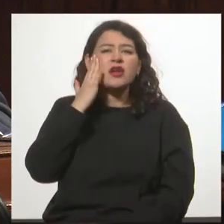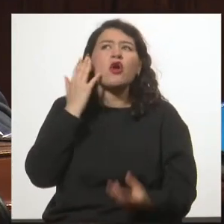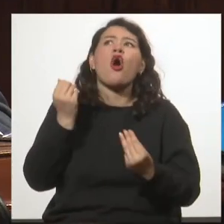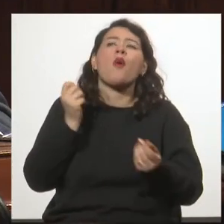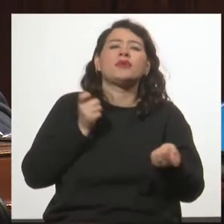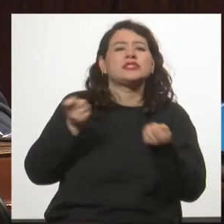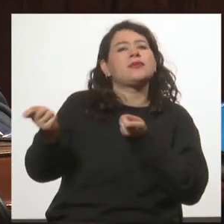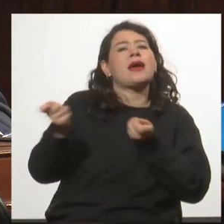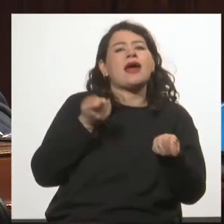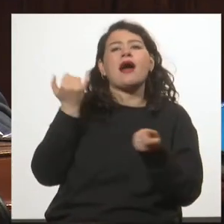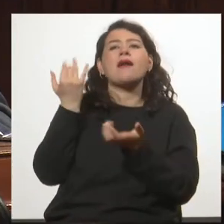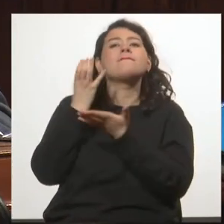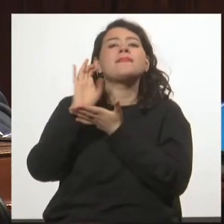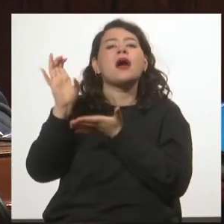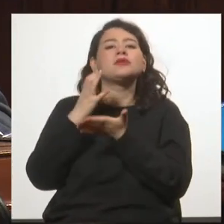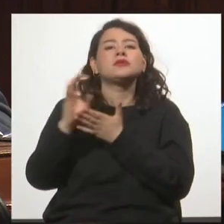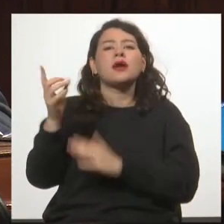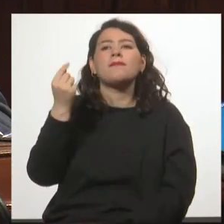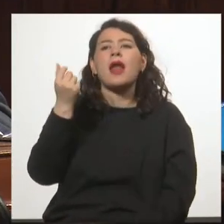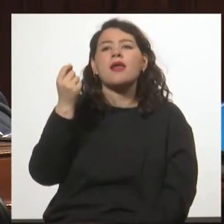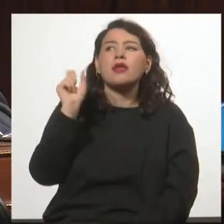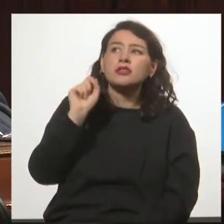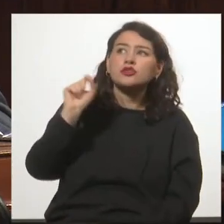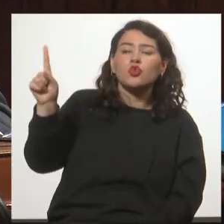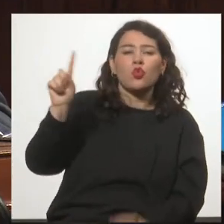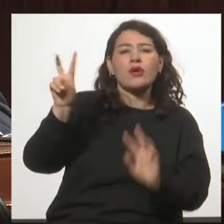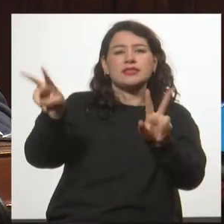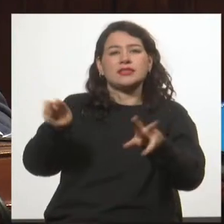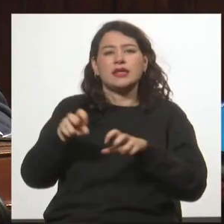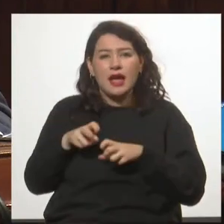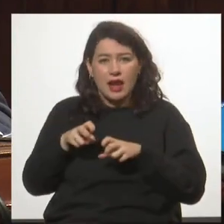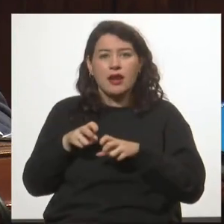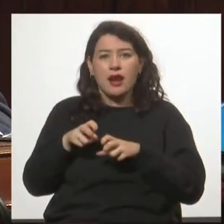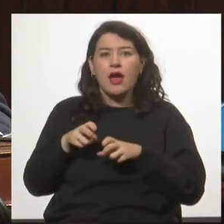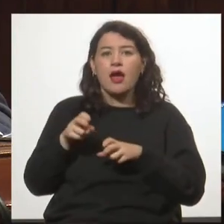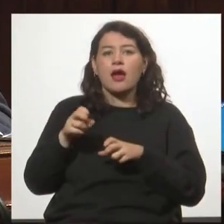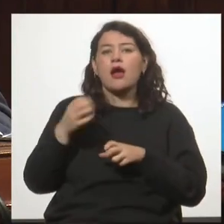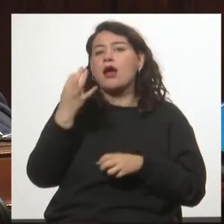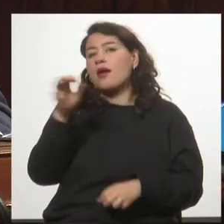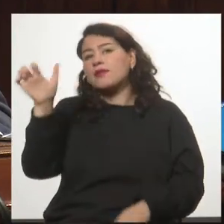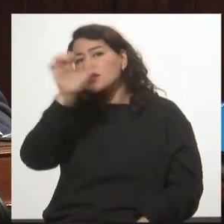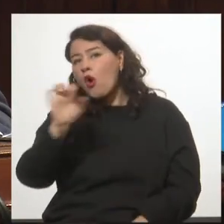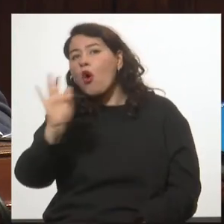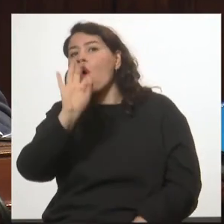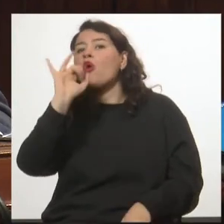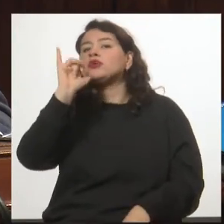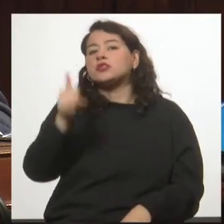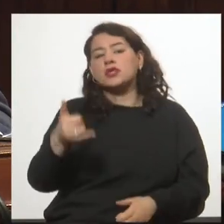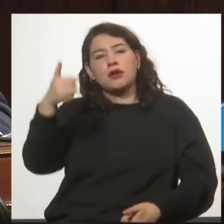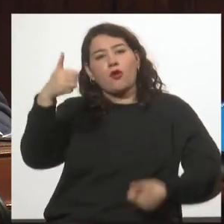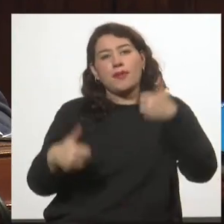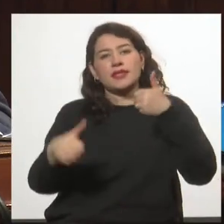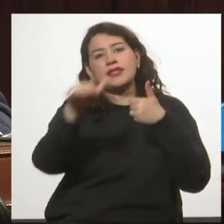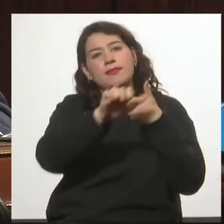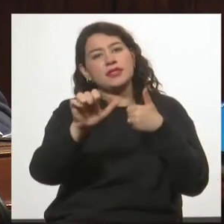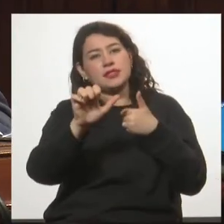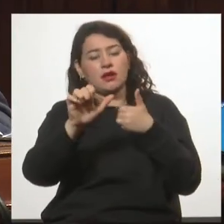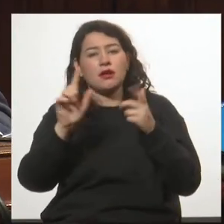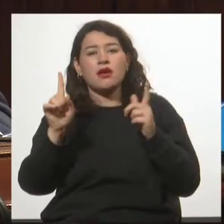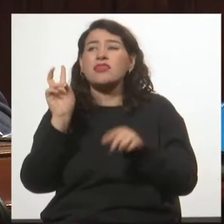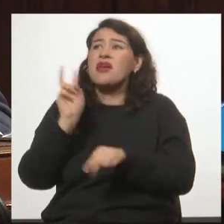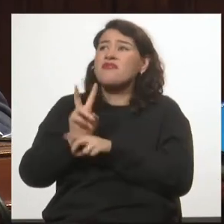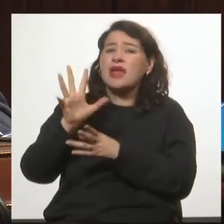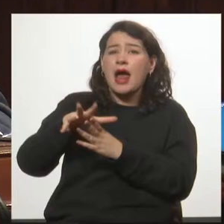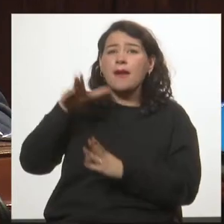manejan e invierten los dineros que se ganan en el monopolio o en la competencia defenderá ante él es